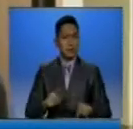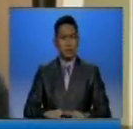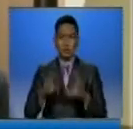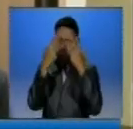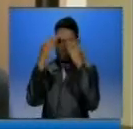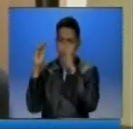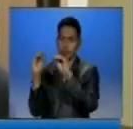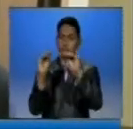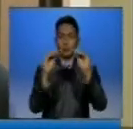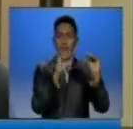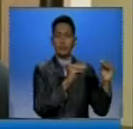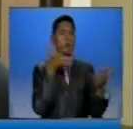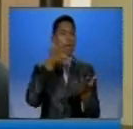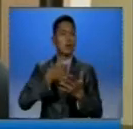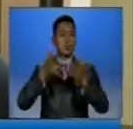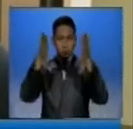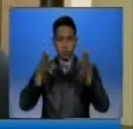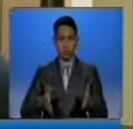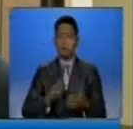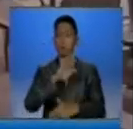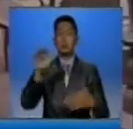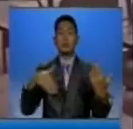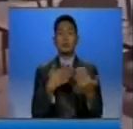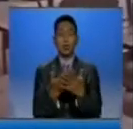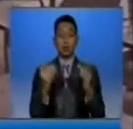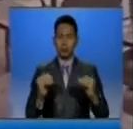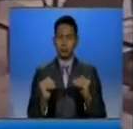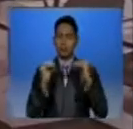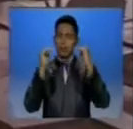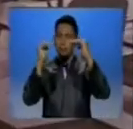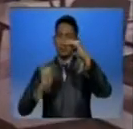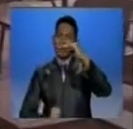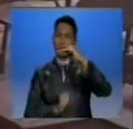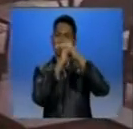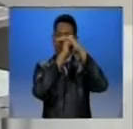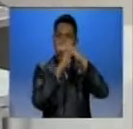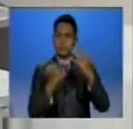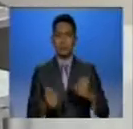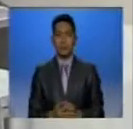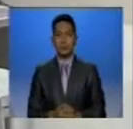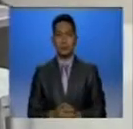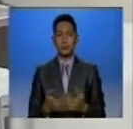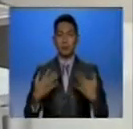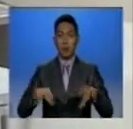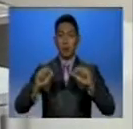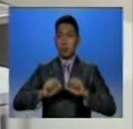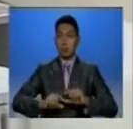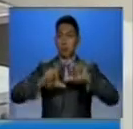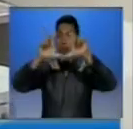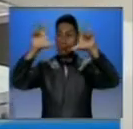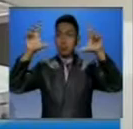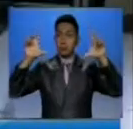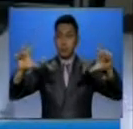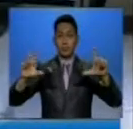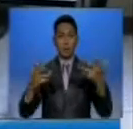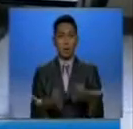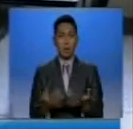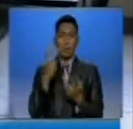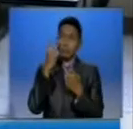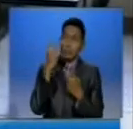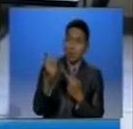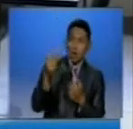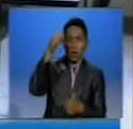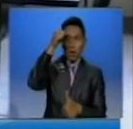tienen grados de maestría. En cada sitio existen gigantografías para no olvidar el pasado de olvido y